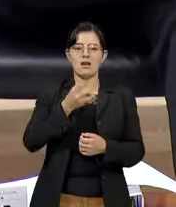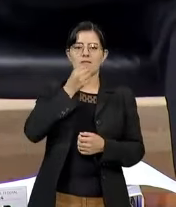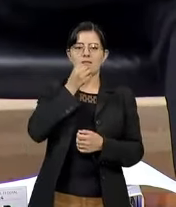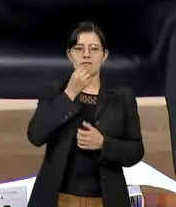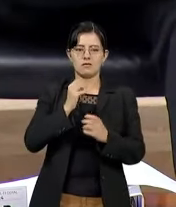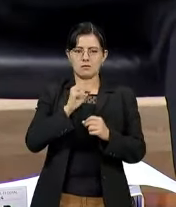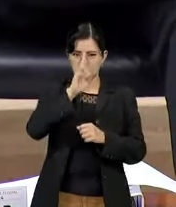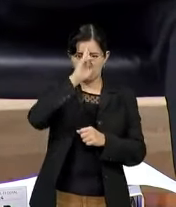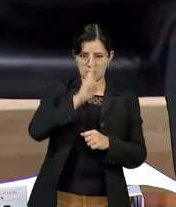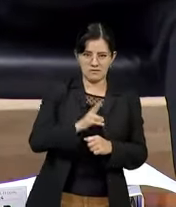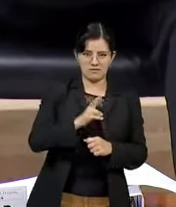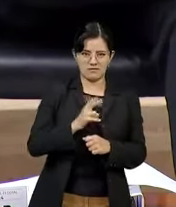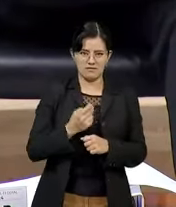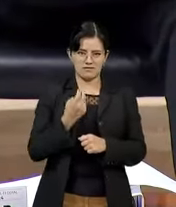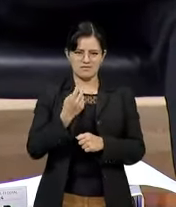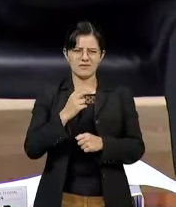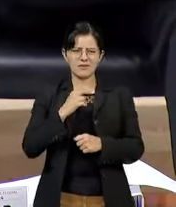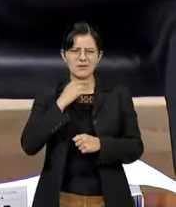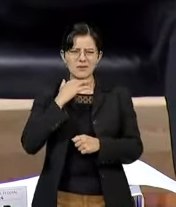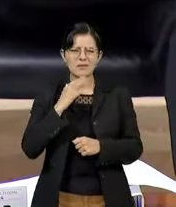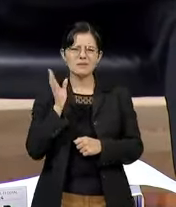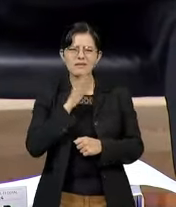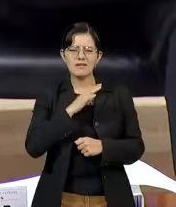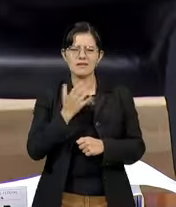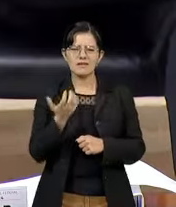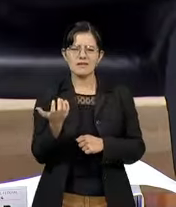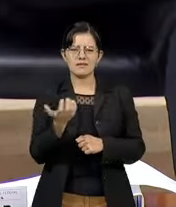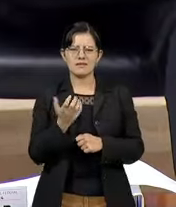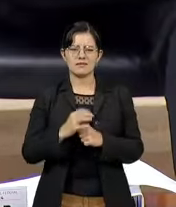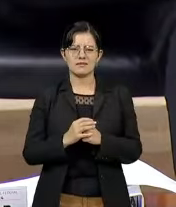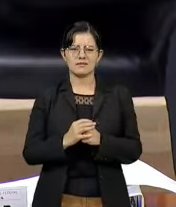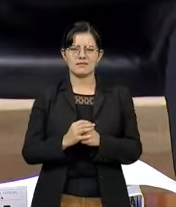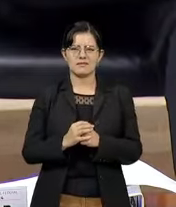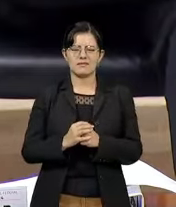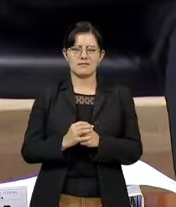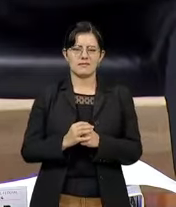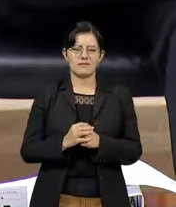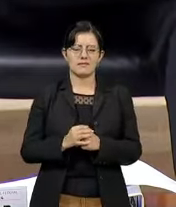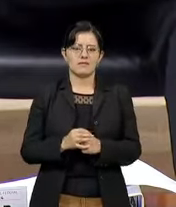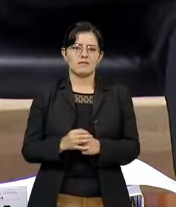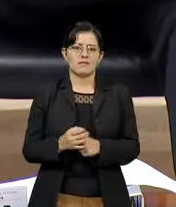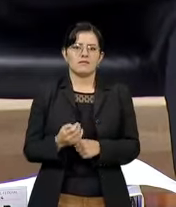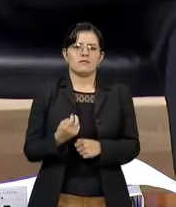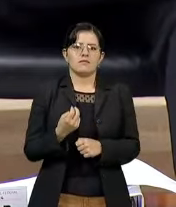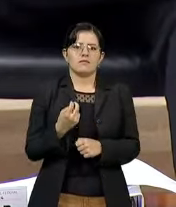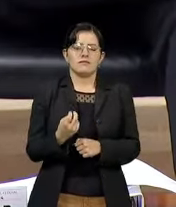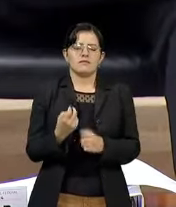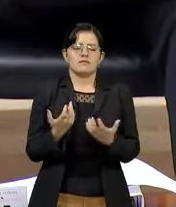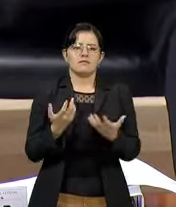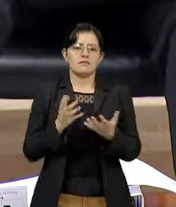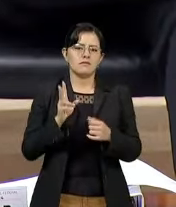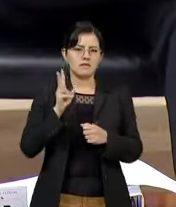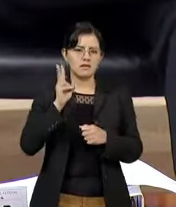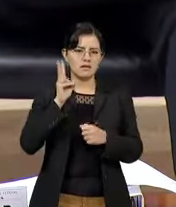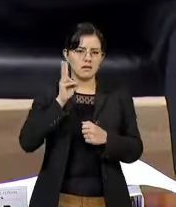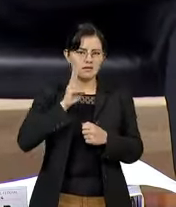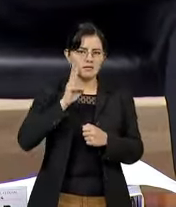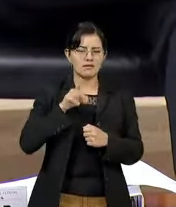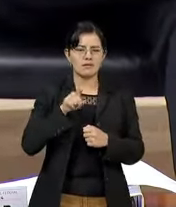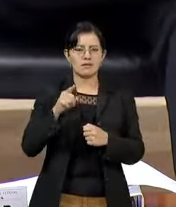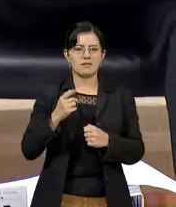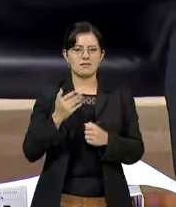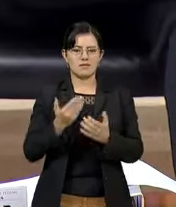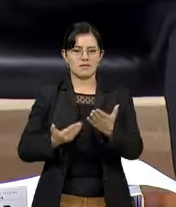corrupta no no la hora nacional está apoyando o sea Expedito presenta Acción